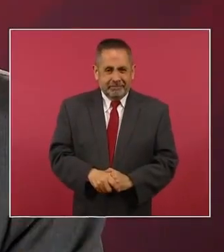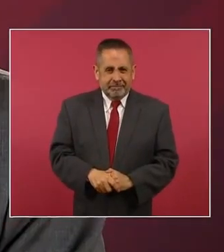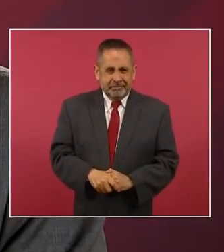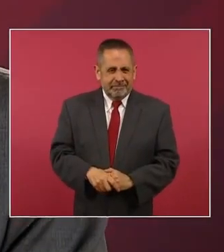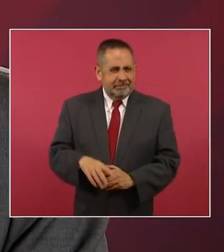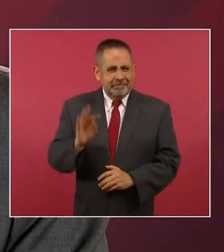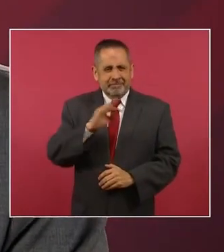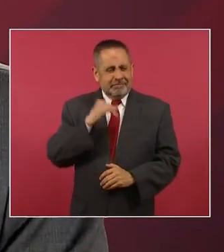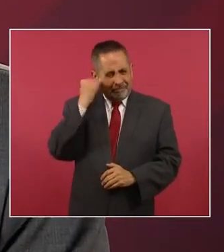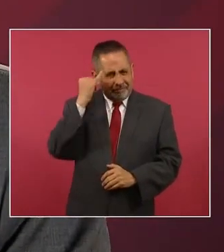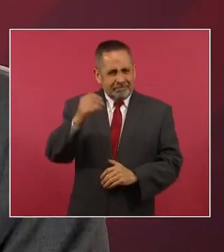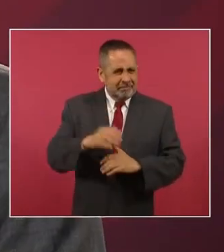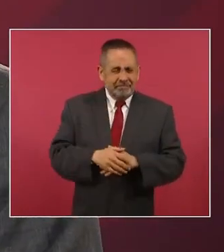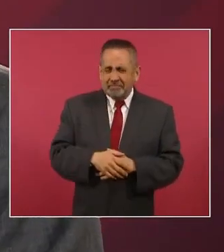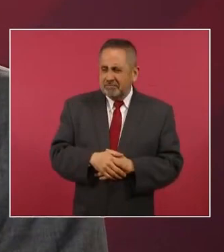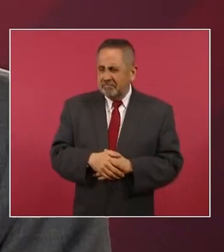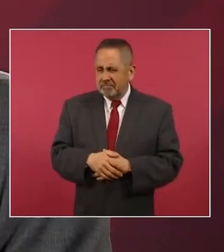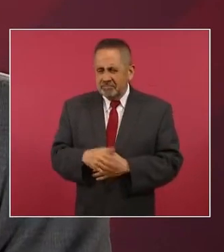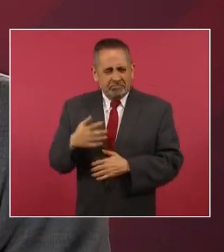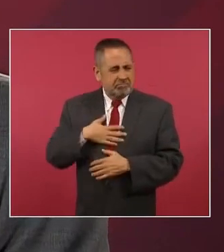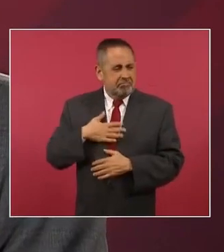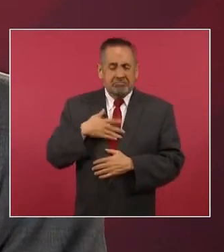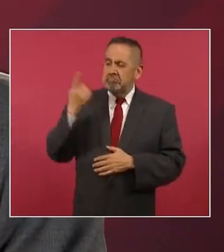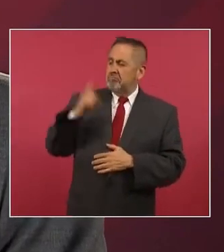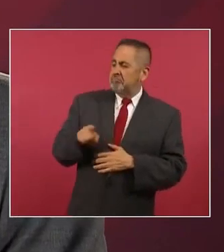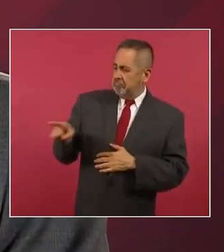yo digo, quiero que me inscriban a